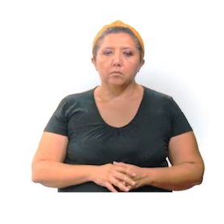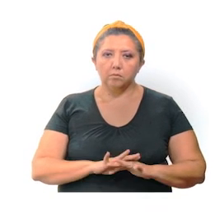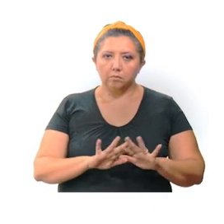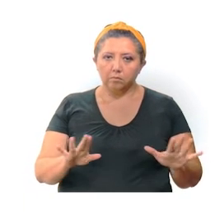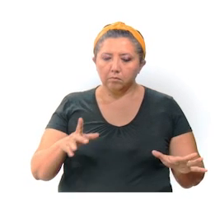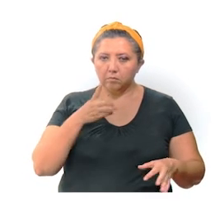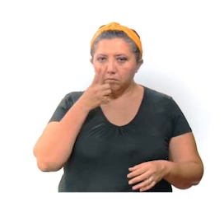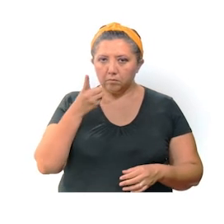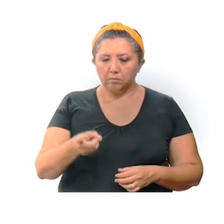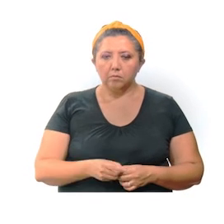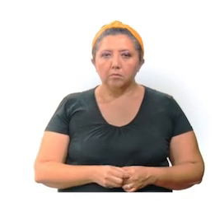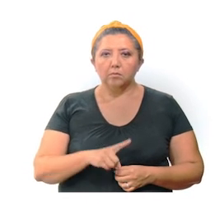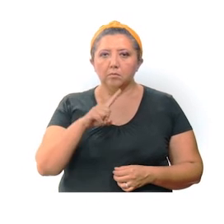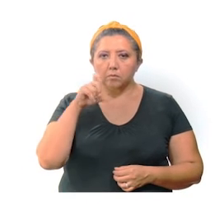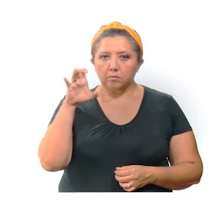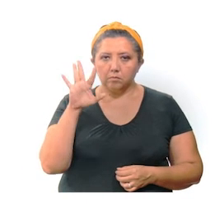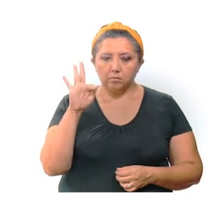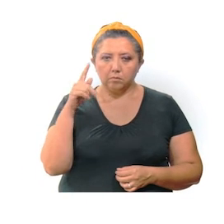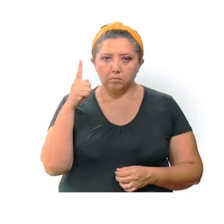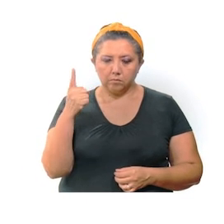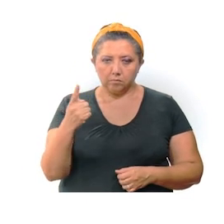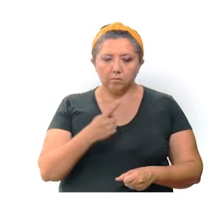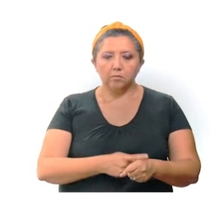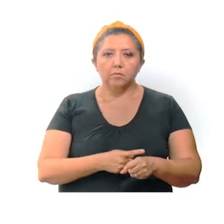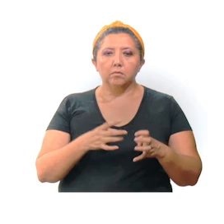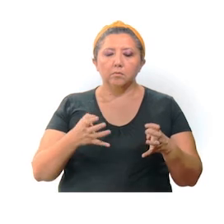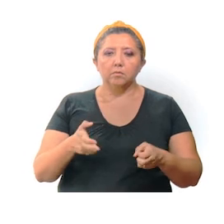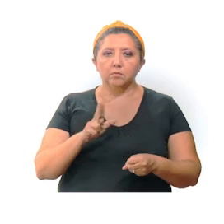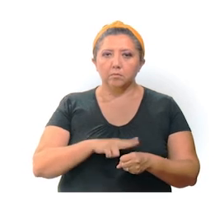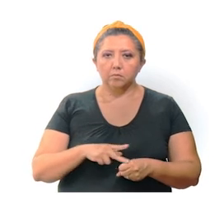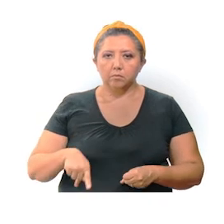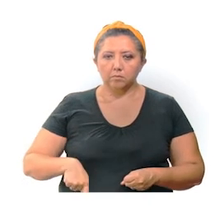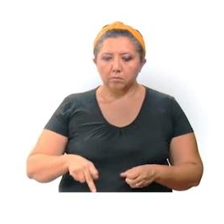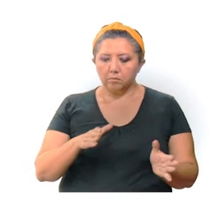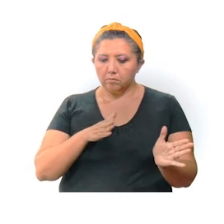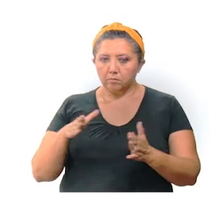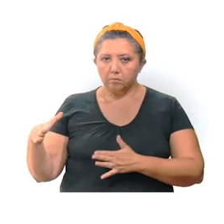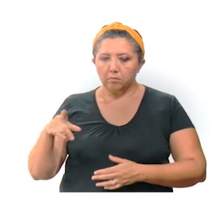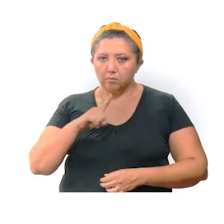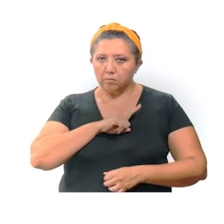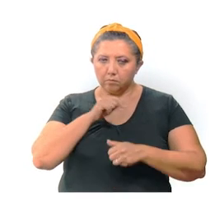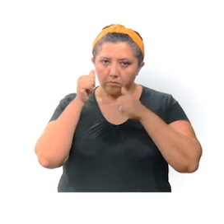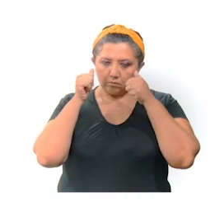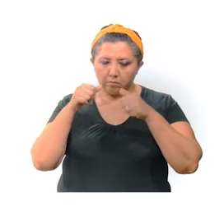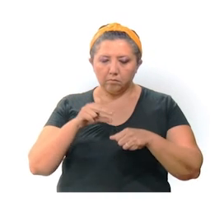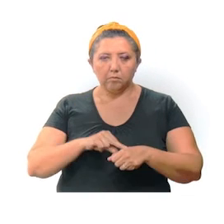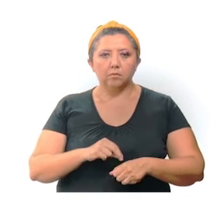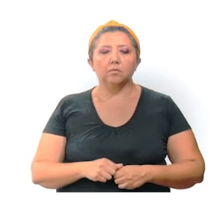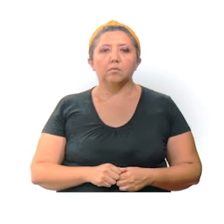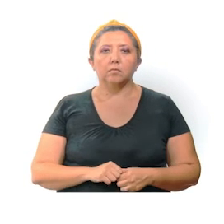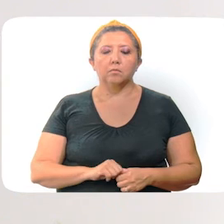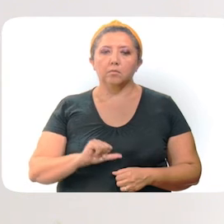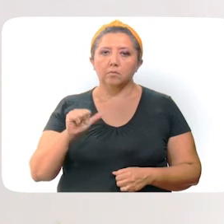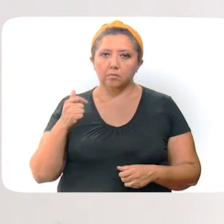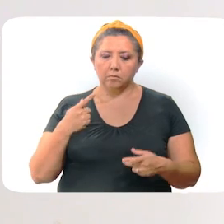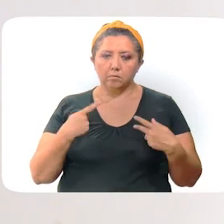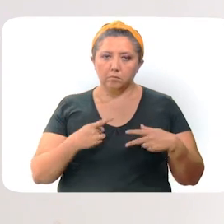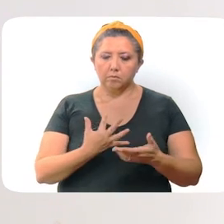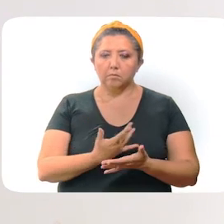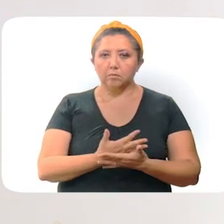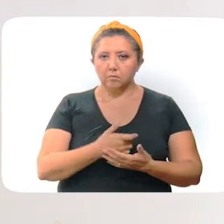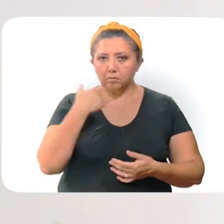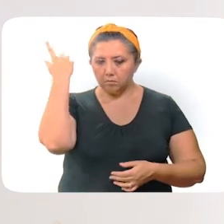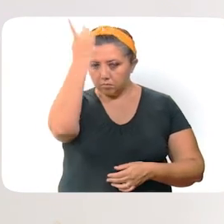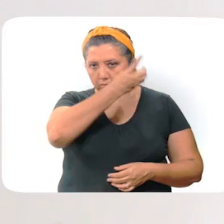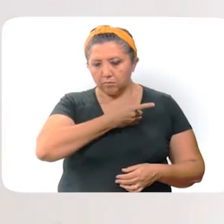Como ya se mencionó, 141 de los casos positivos están en hospitales públicos y en aislamiento total. Hay otros